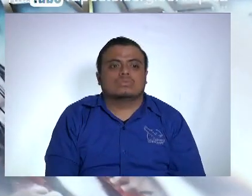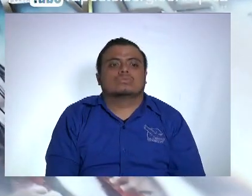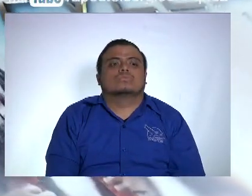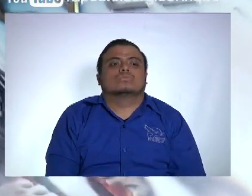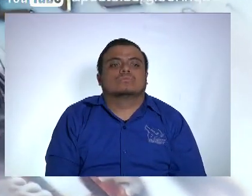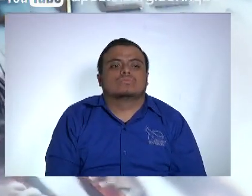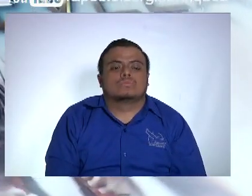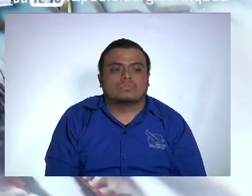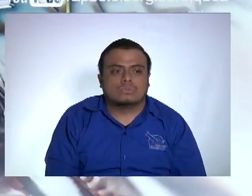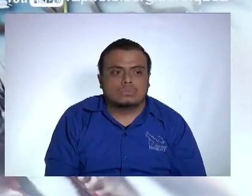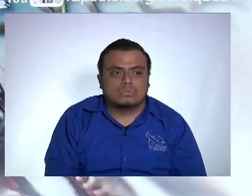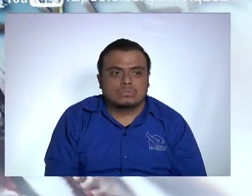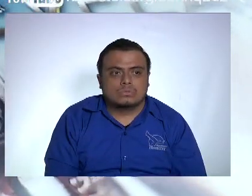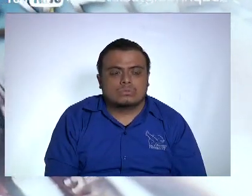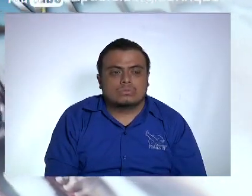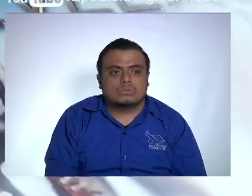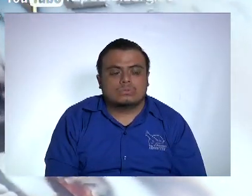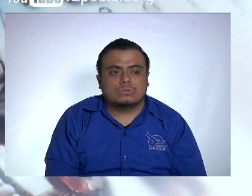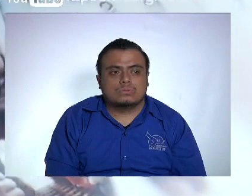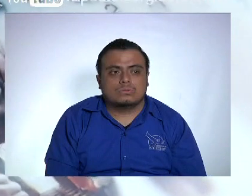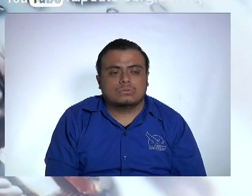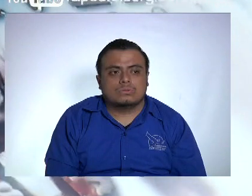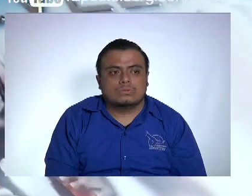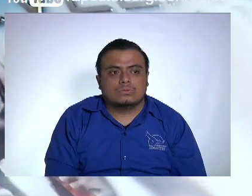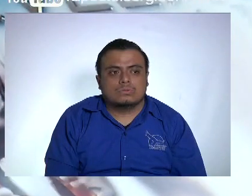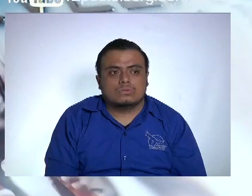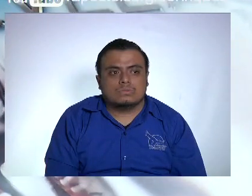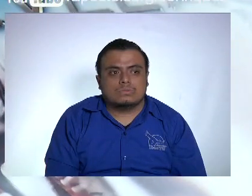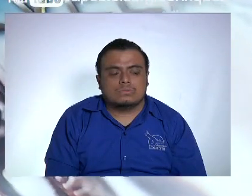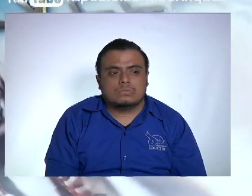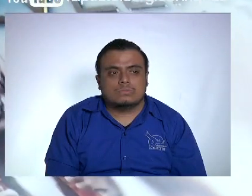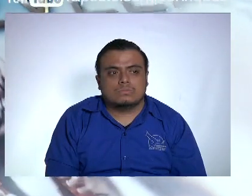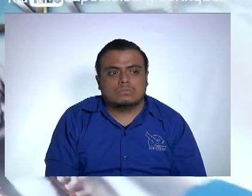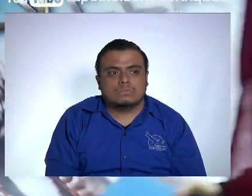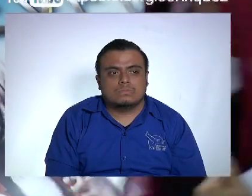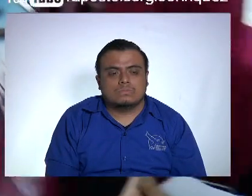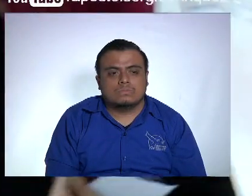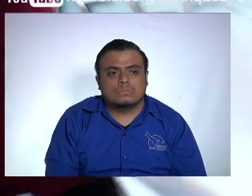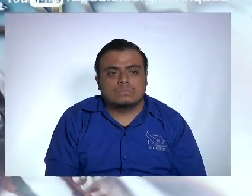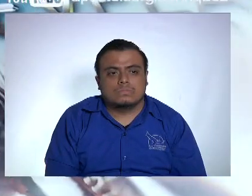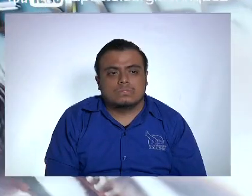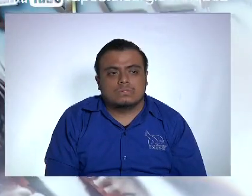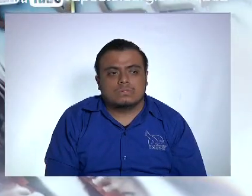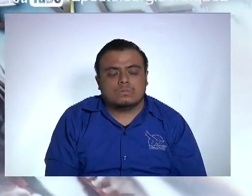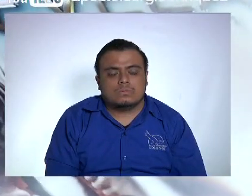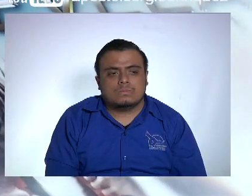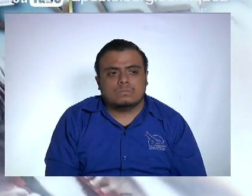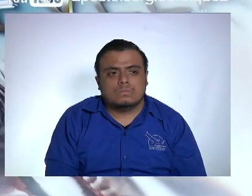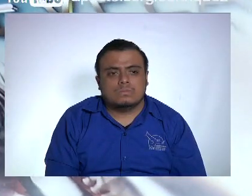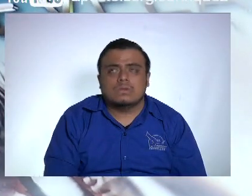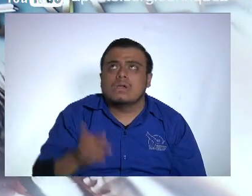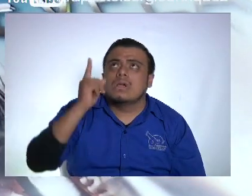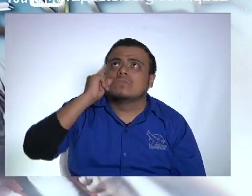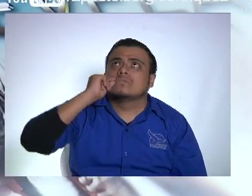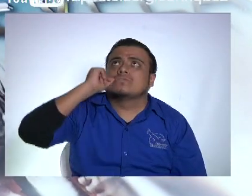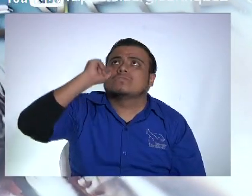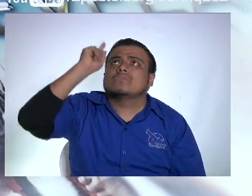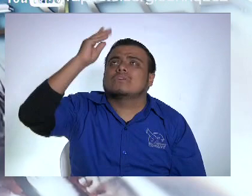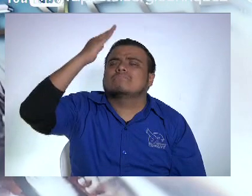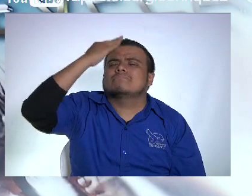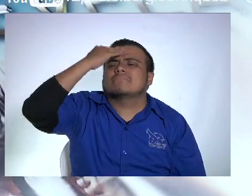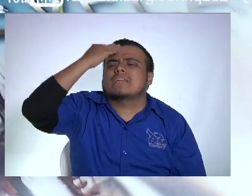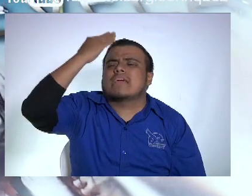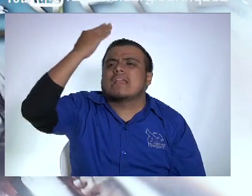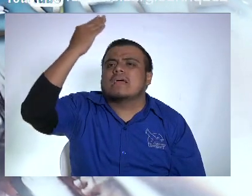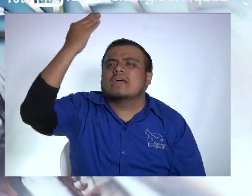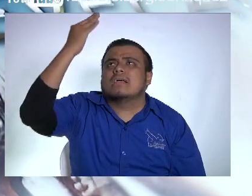Oh, Rabastaira, Kendakeira, Rabastaira. Oh, Señor, gracias.